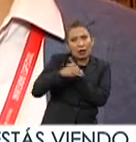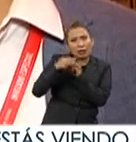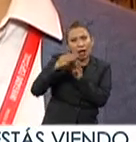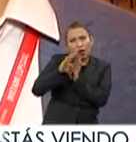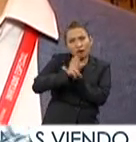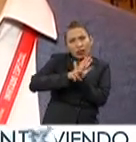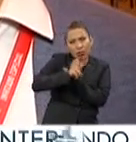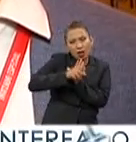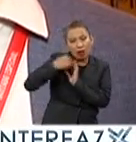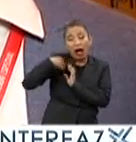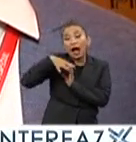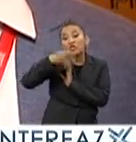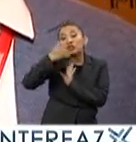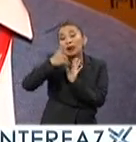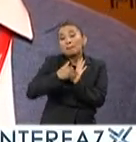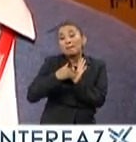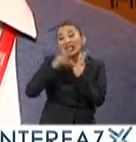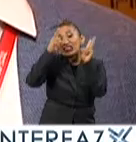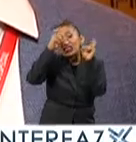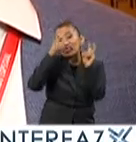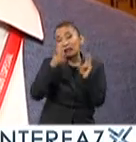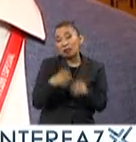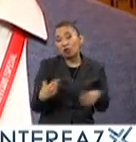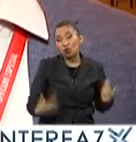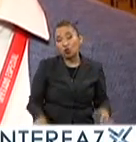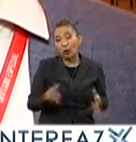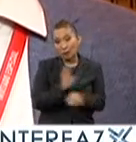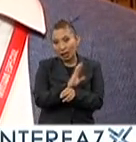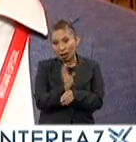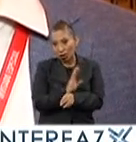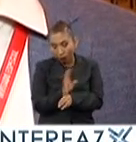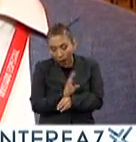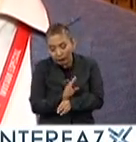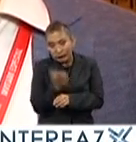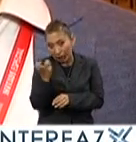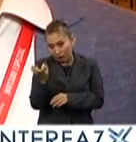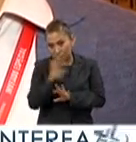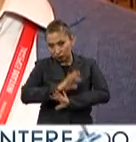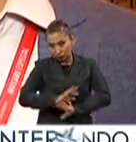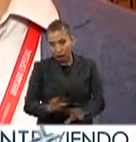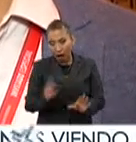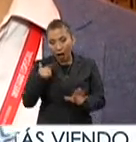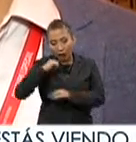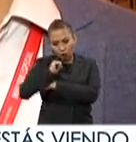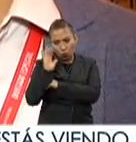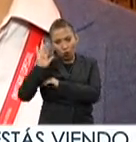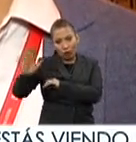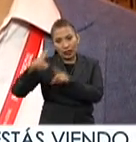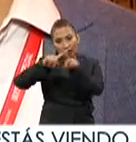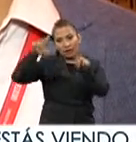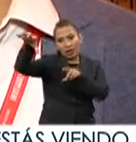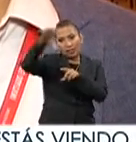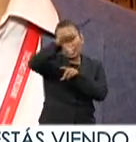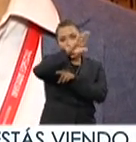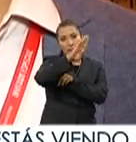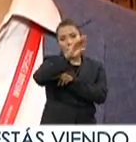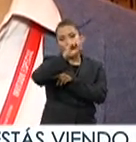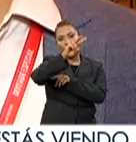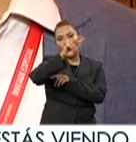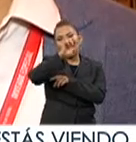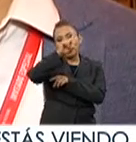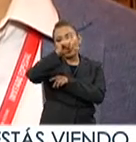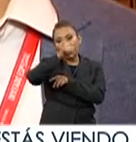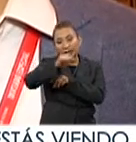materiales fílmicos, se tienen más de 14,000 títulos de películas. Eso está resguardado en las diferentes bóvedas